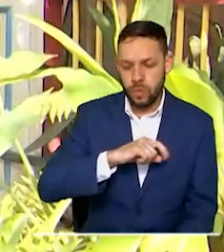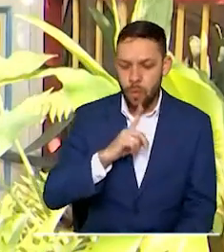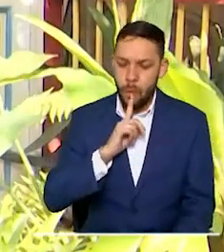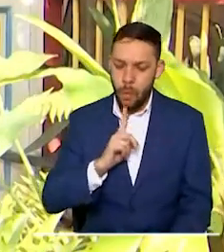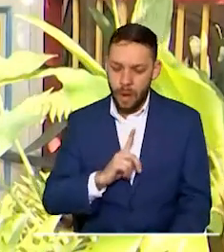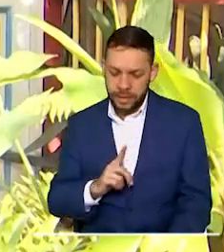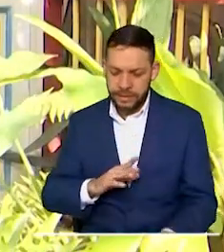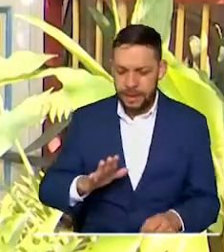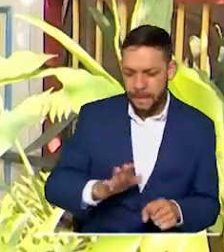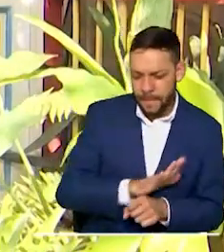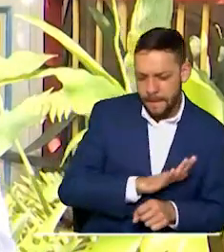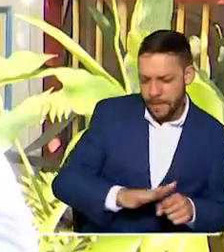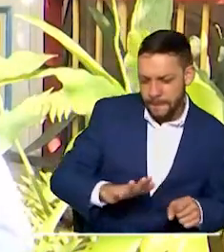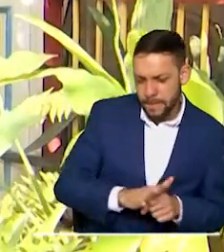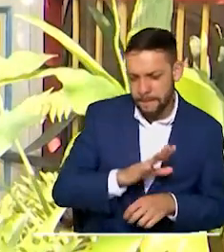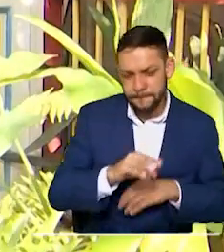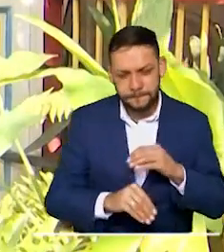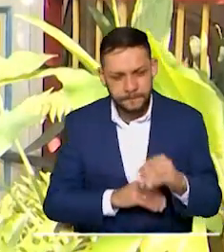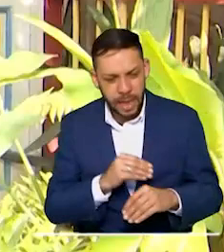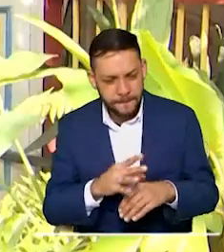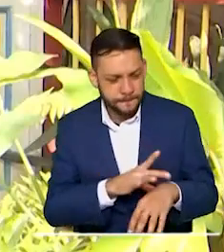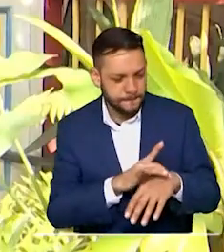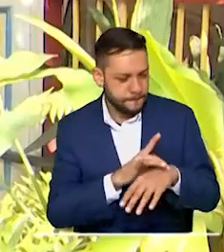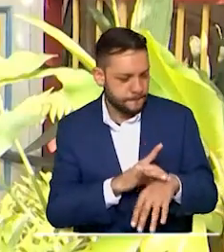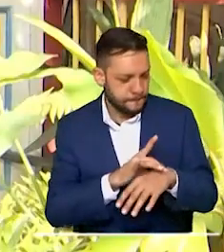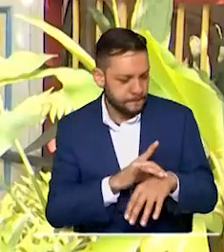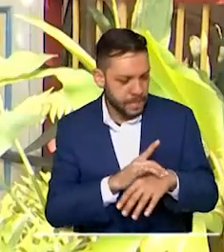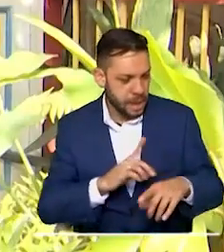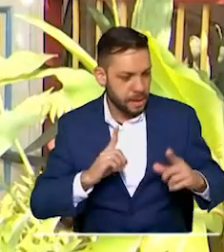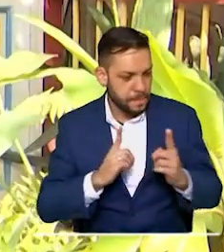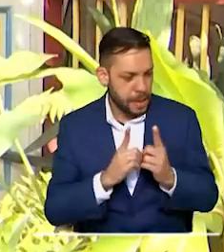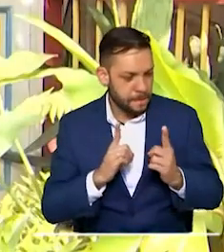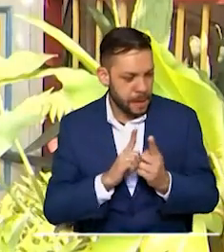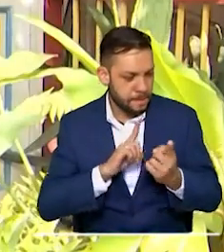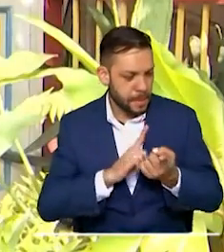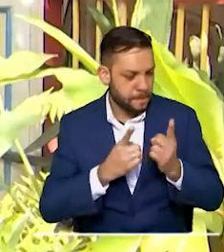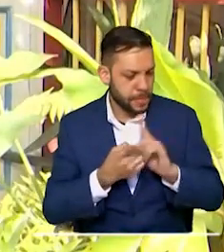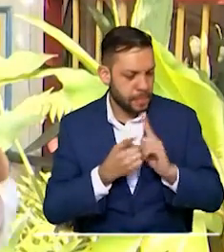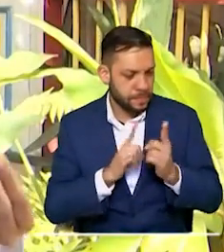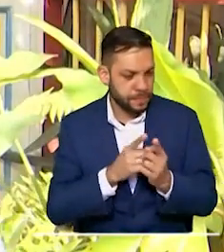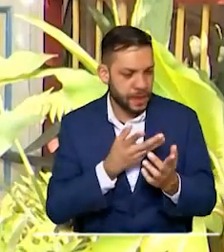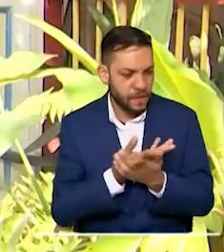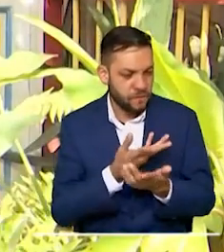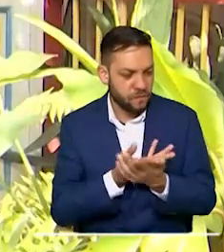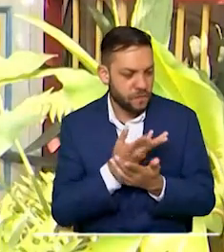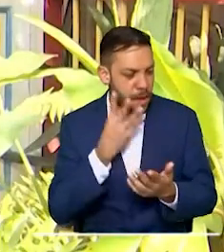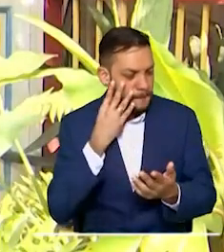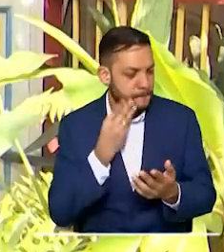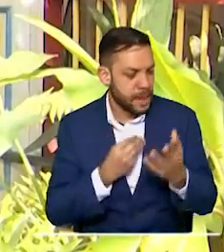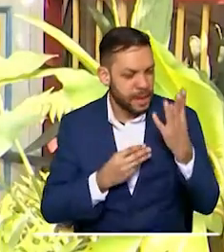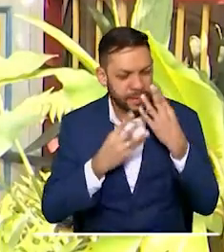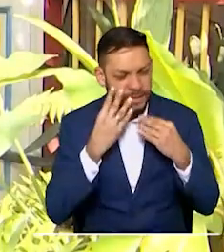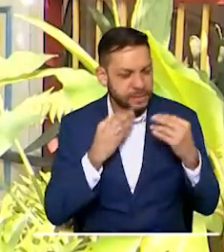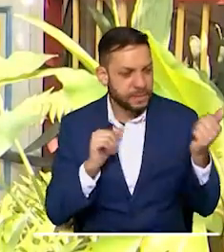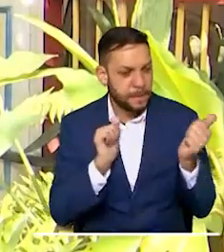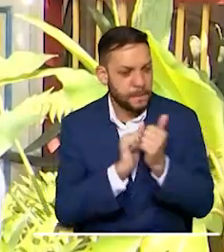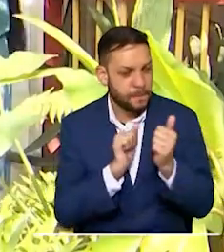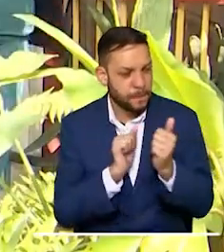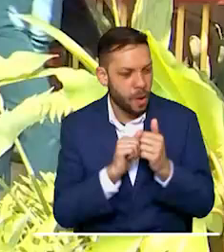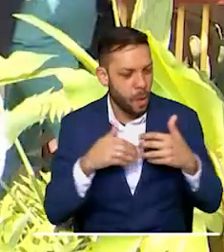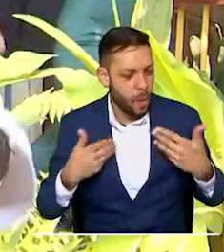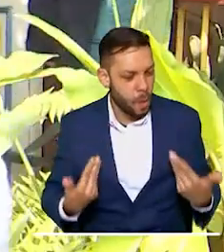y voy a una consulta médica donde el médico me pueda brindar información clara y detallada sobre cómo puedo hacer yo